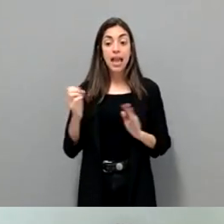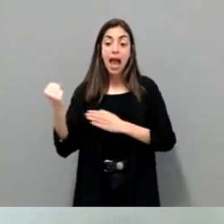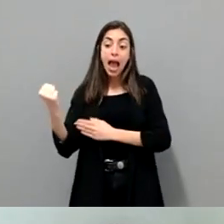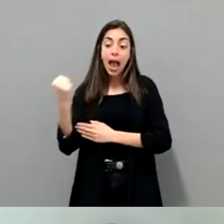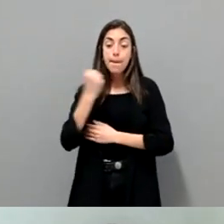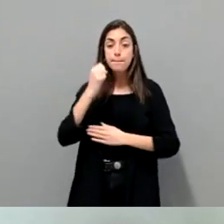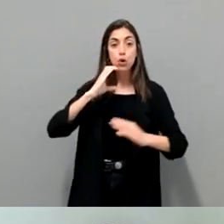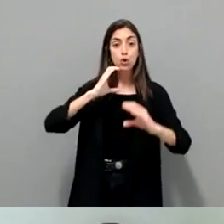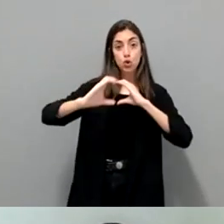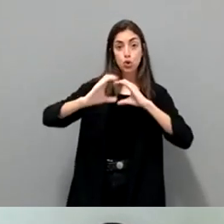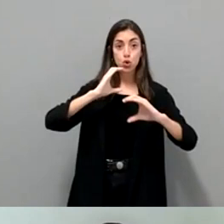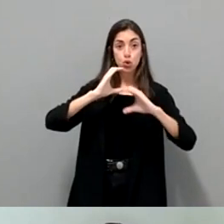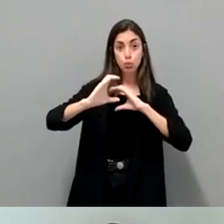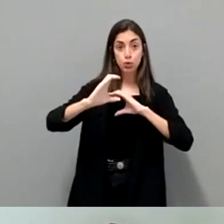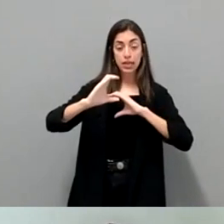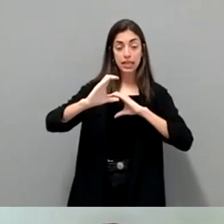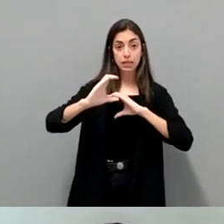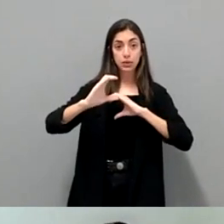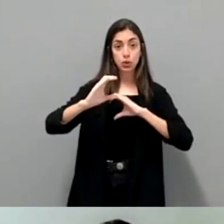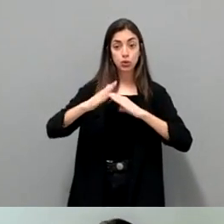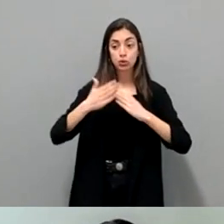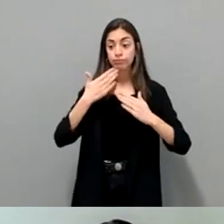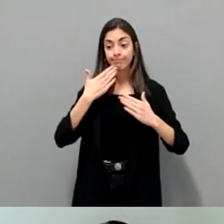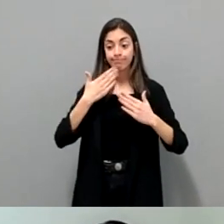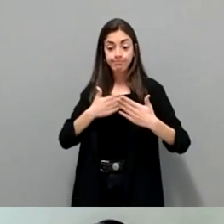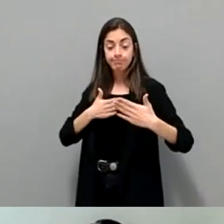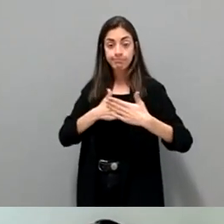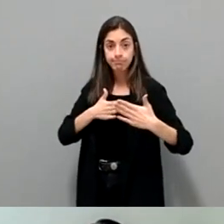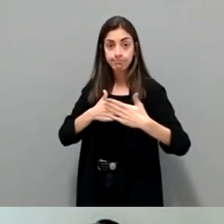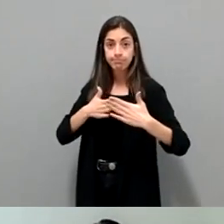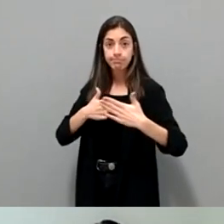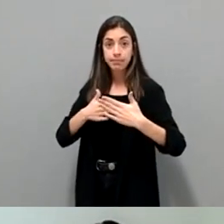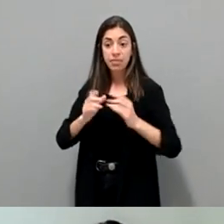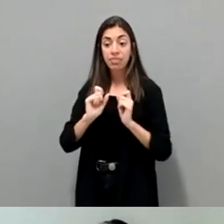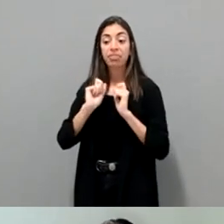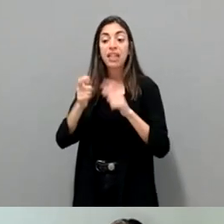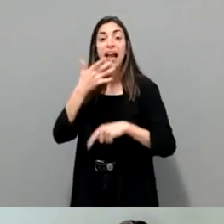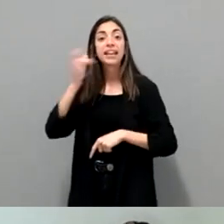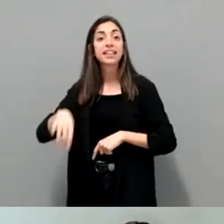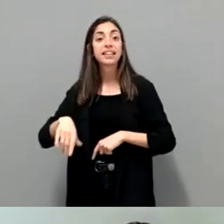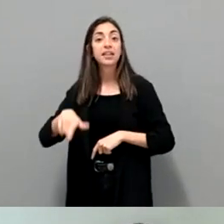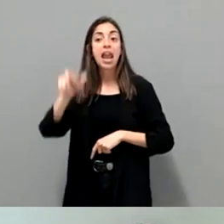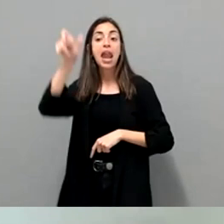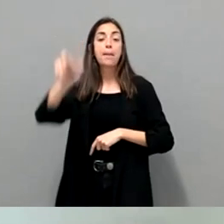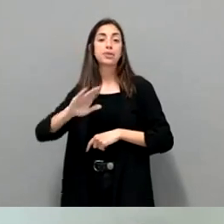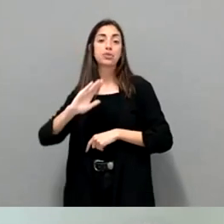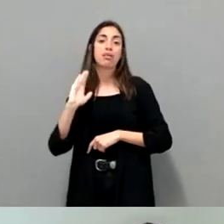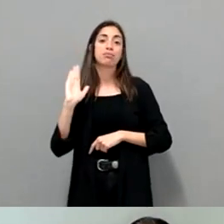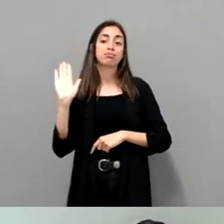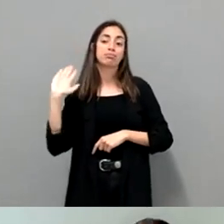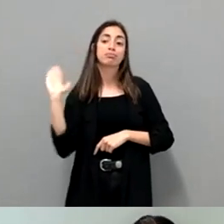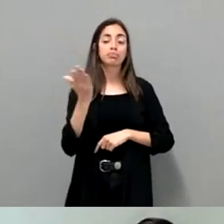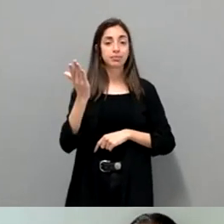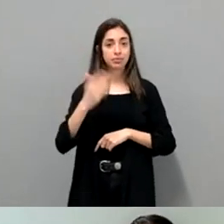comunicativo esté impidiendo que se lo dé el mismo agresor, ¿no? Y esto, pues, ¿a qué nos lleva? Pues a